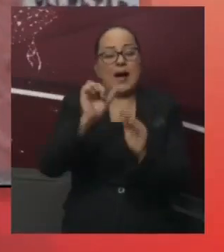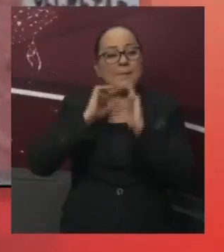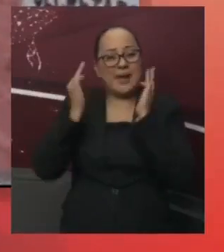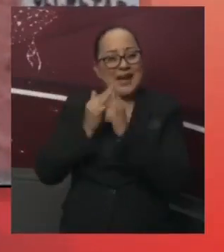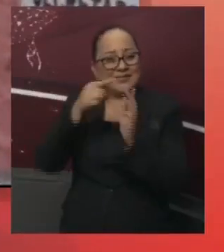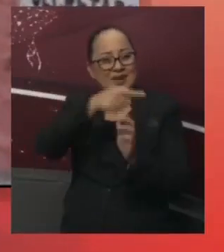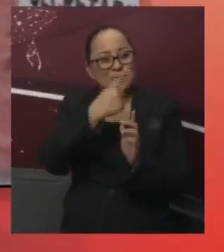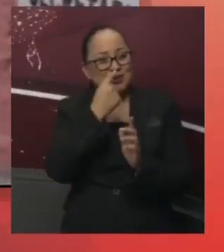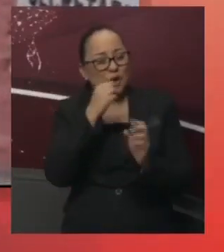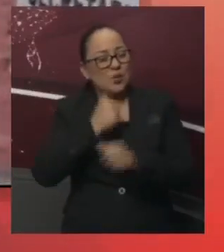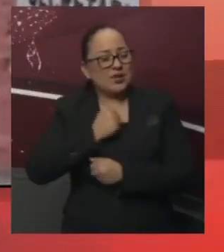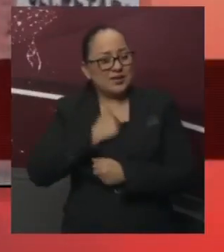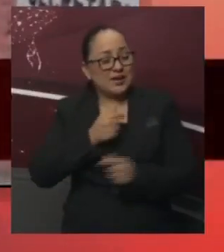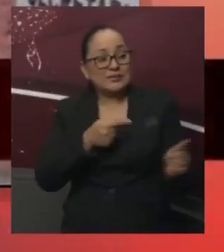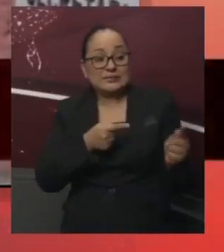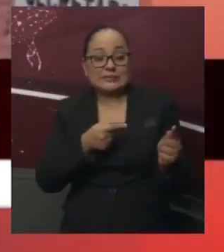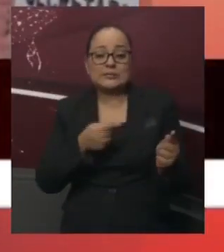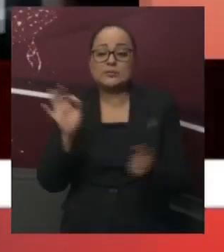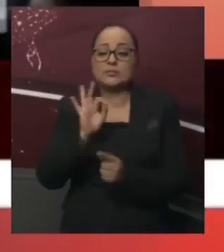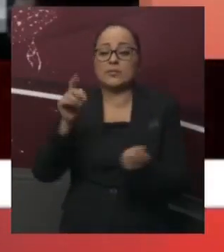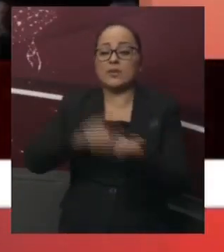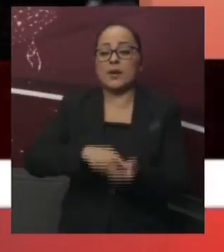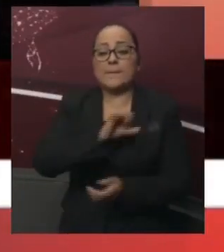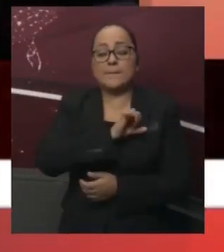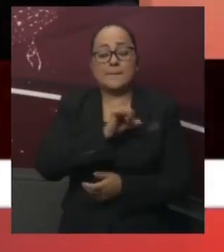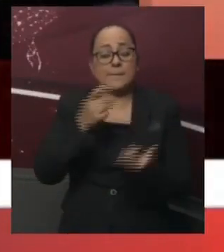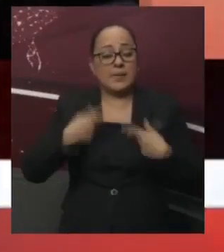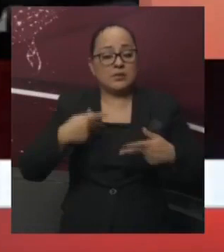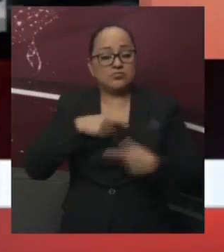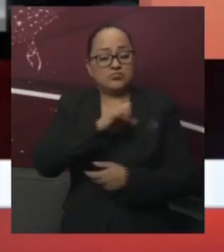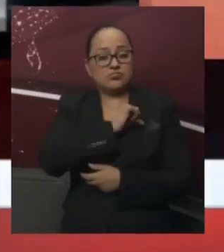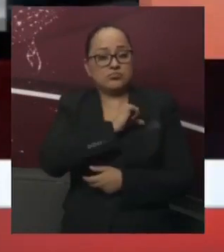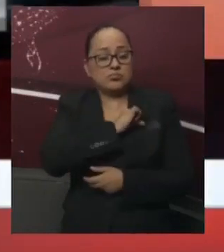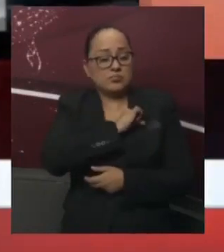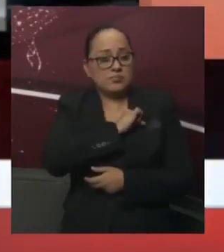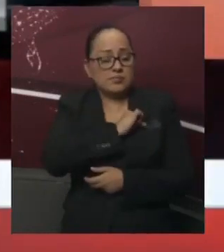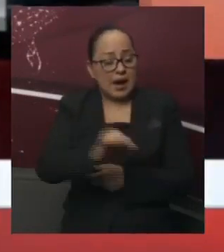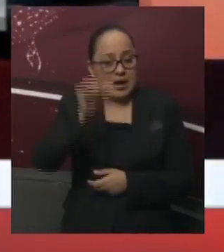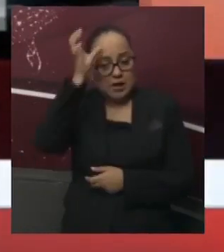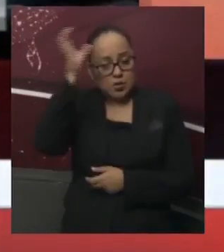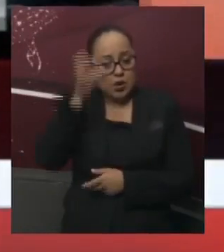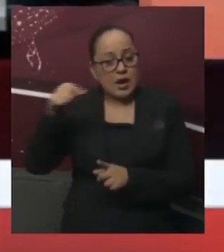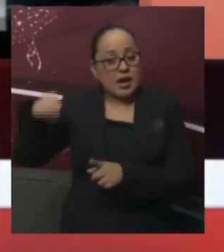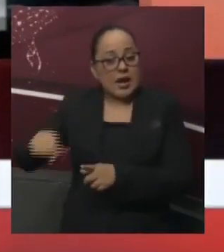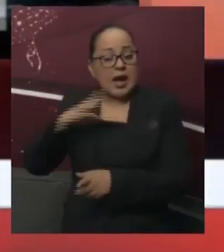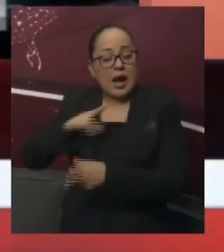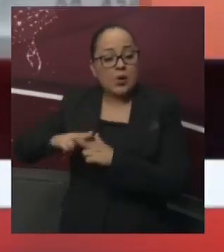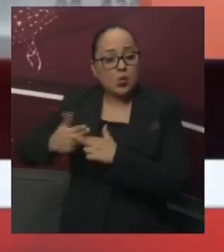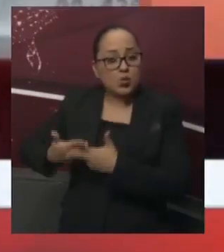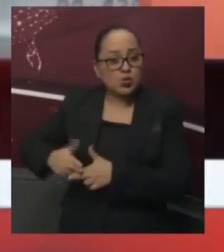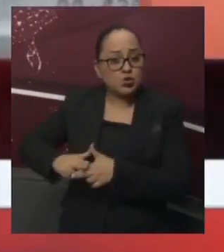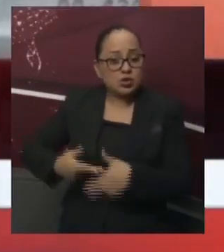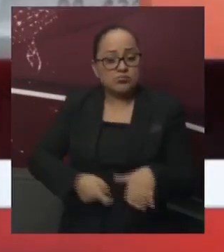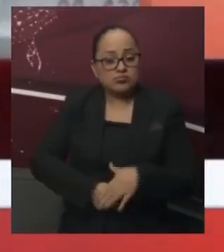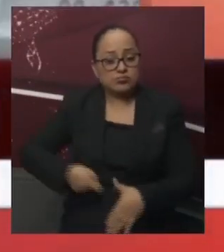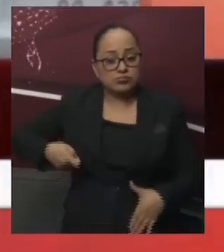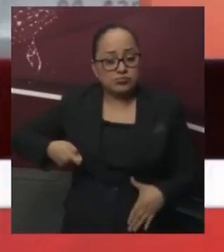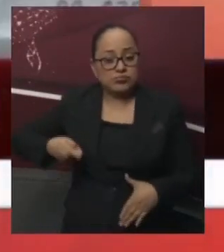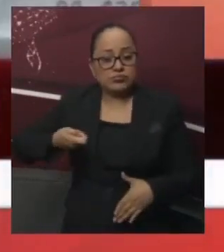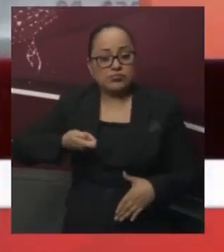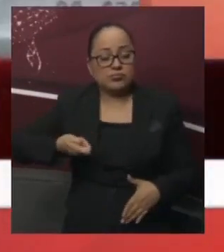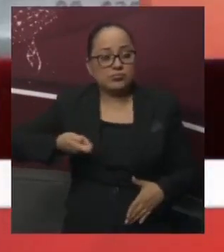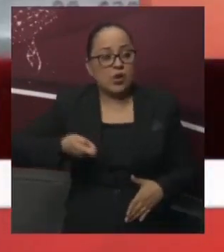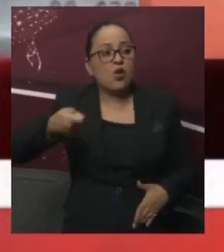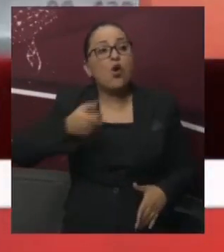¿no? Si un delincuente, ¿no? Saca un cuchillo y empieza a tener o se crea una situación